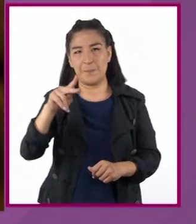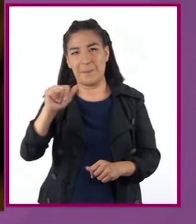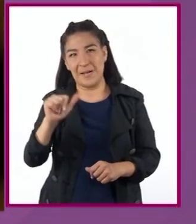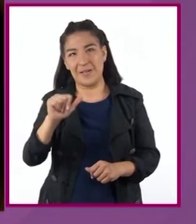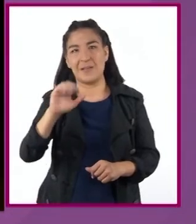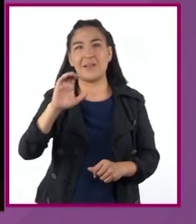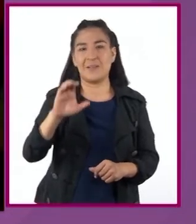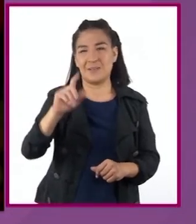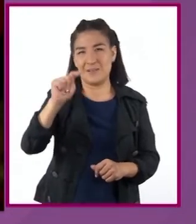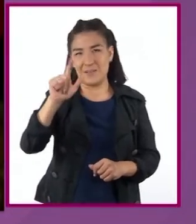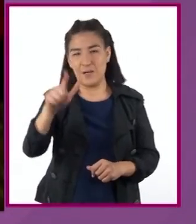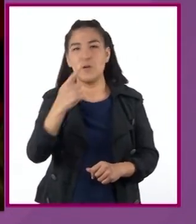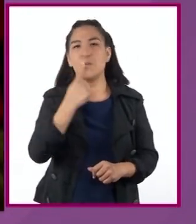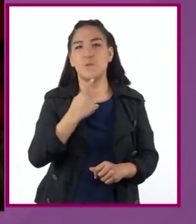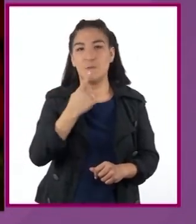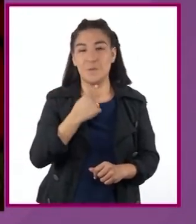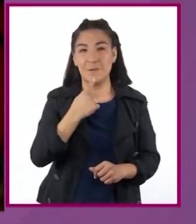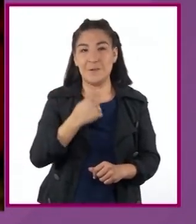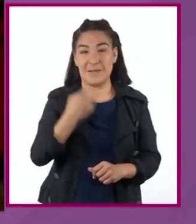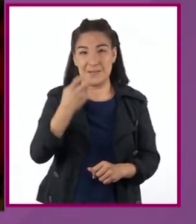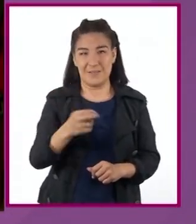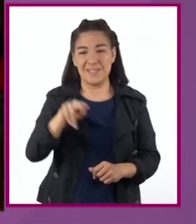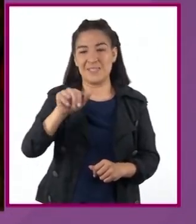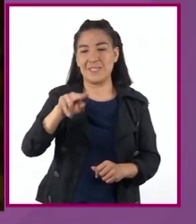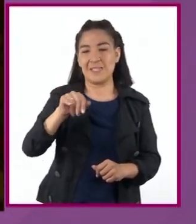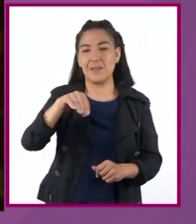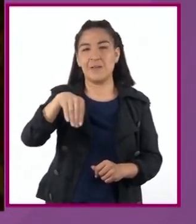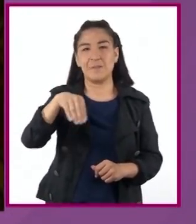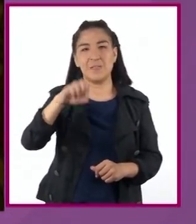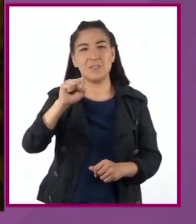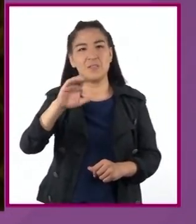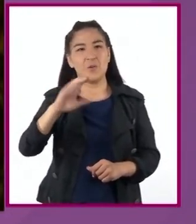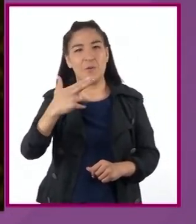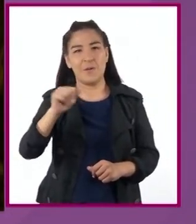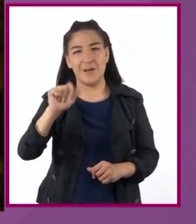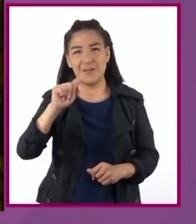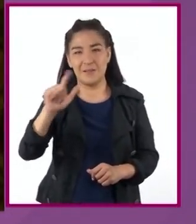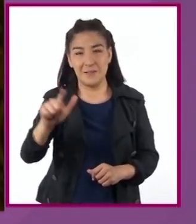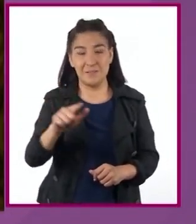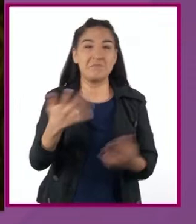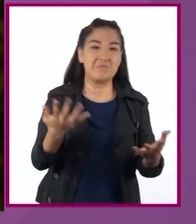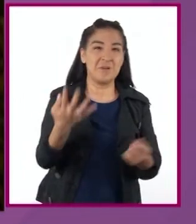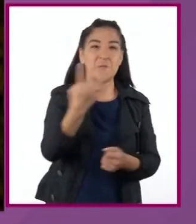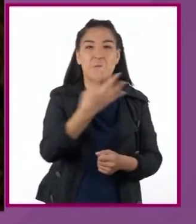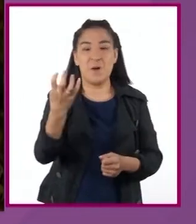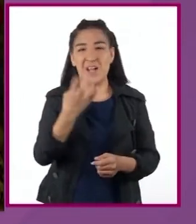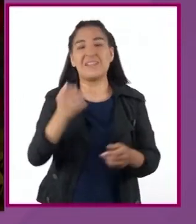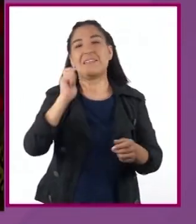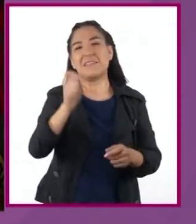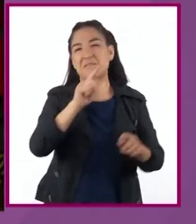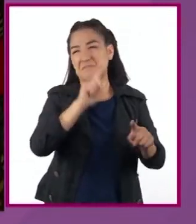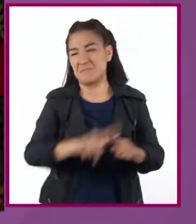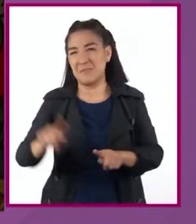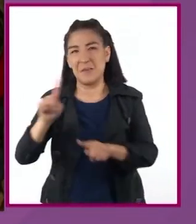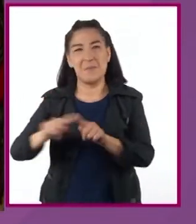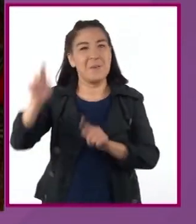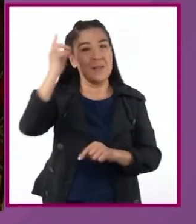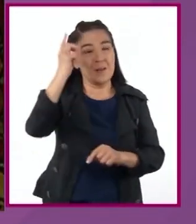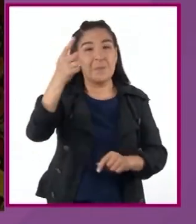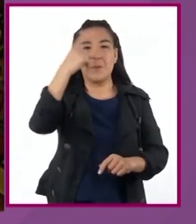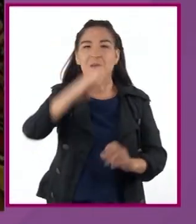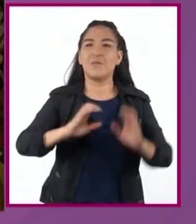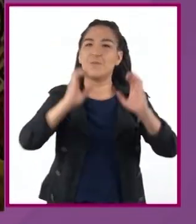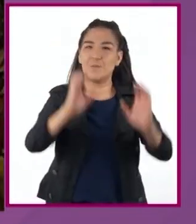Rojo, así como los Mimixcoa, los 400 o innumerables dioses destinados a cuidar